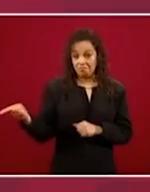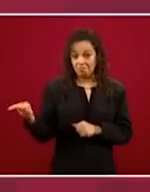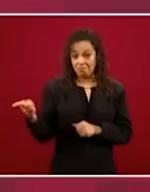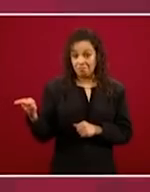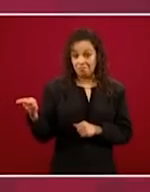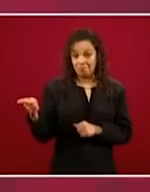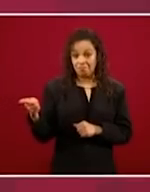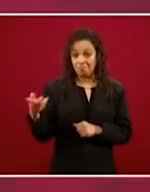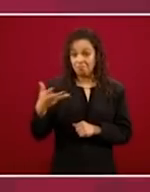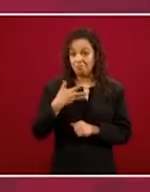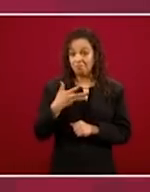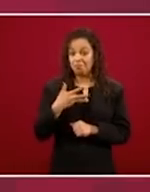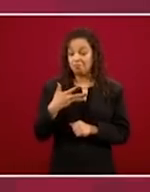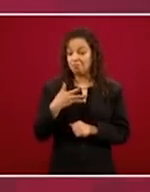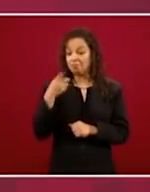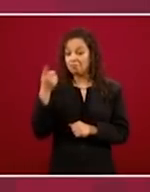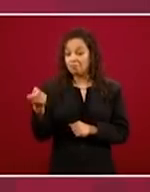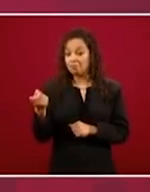había